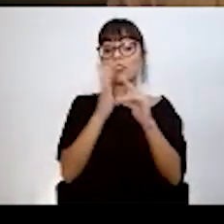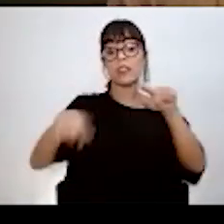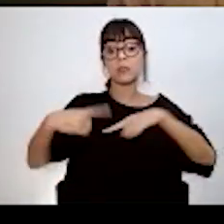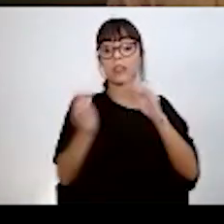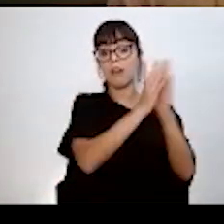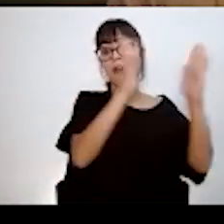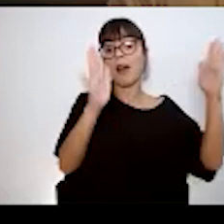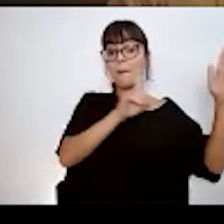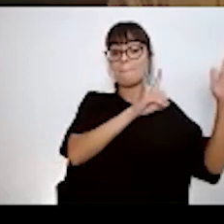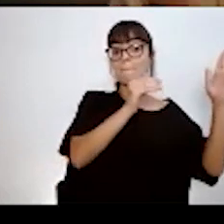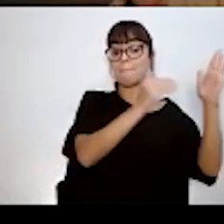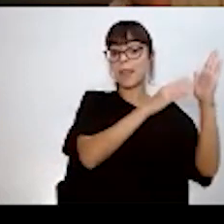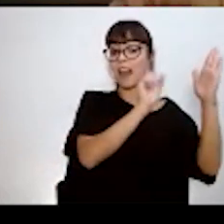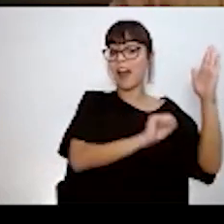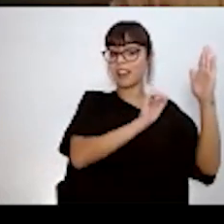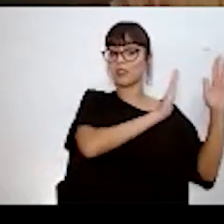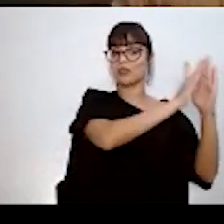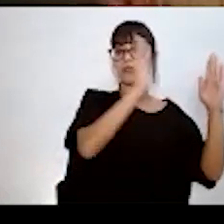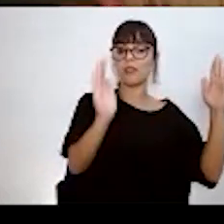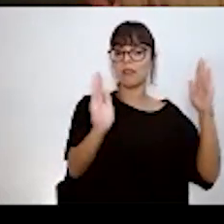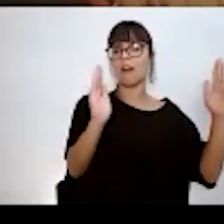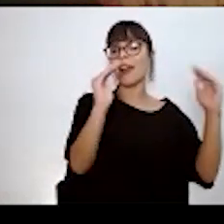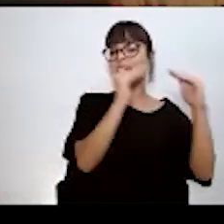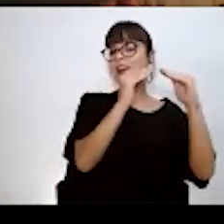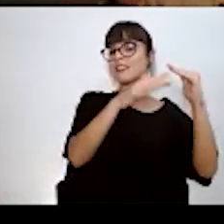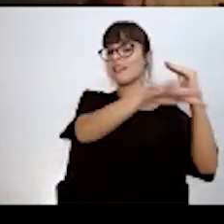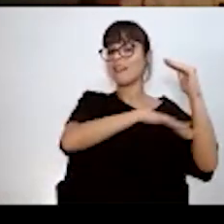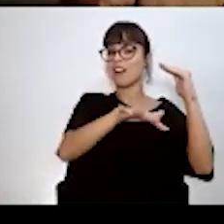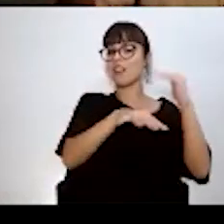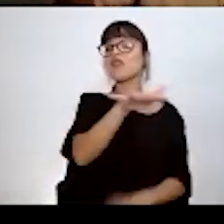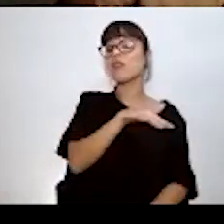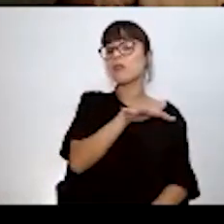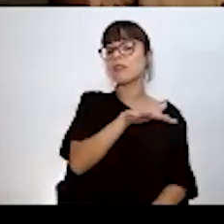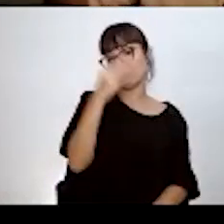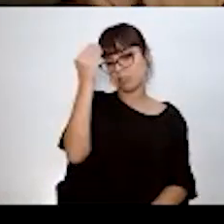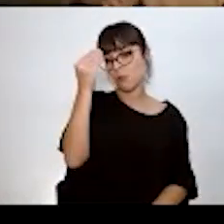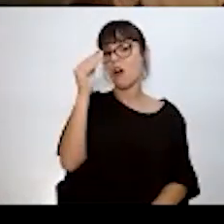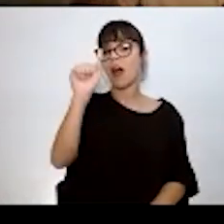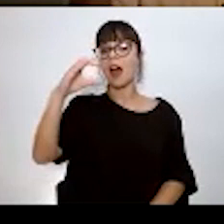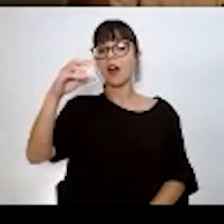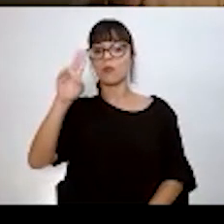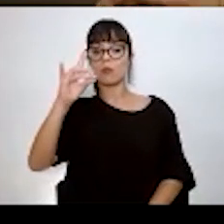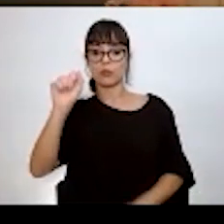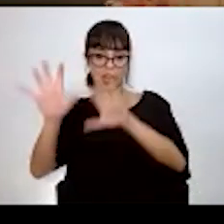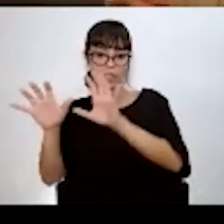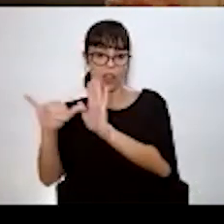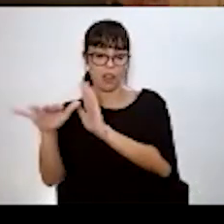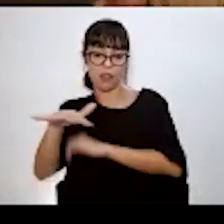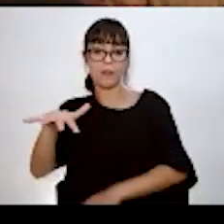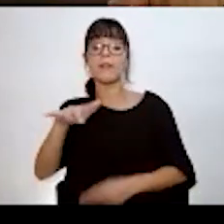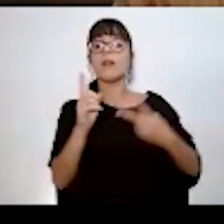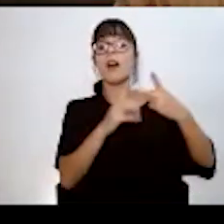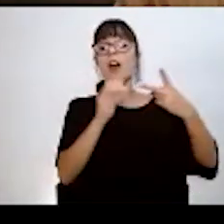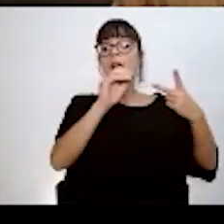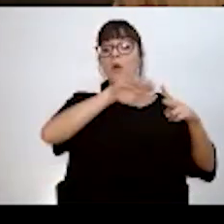los espacios domésticos. Saber dónde están, suponemos que están en Acuza, en Guayadeque, en Tejeda,